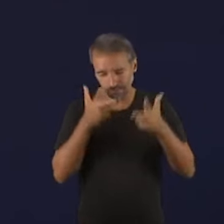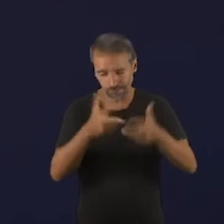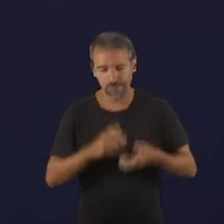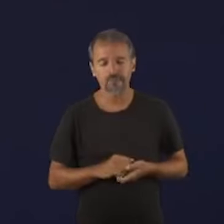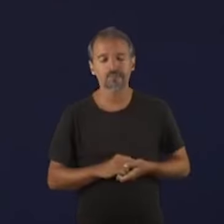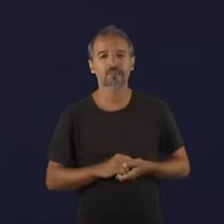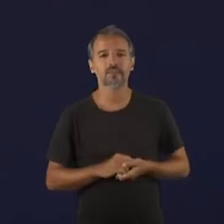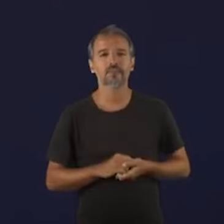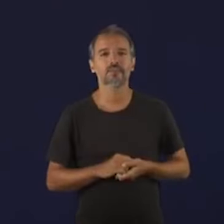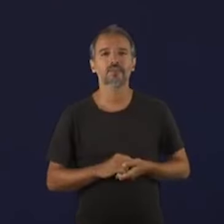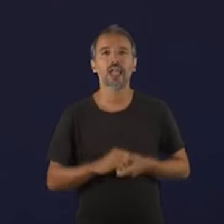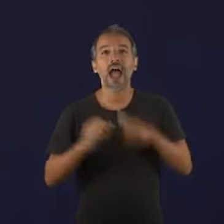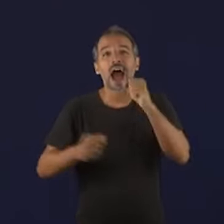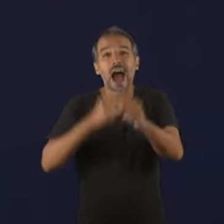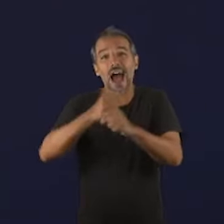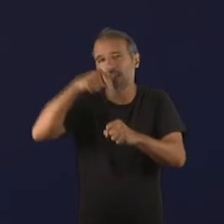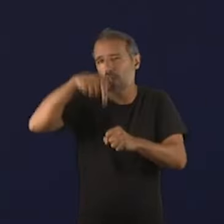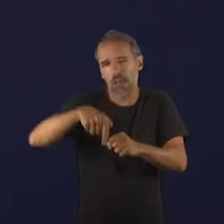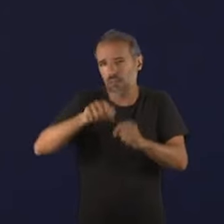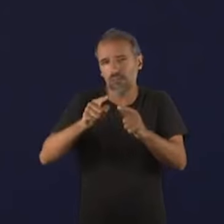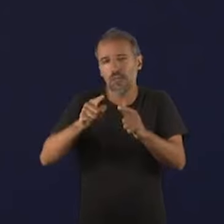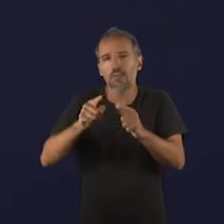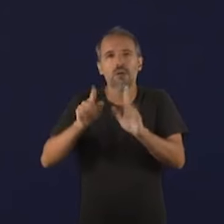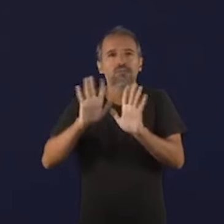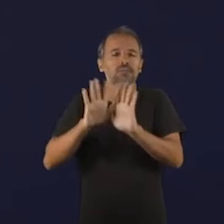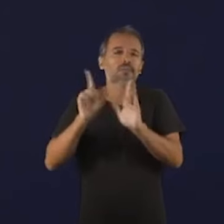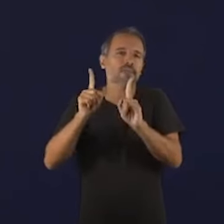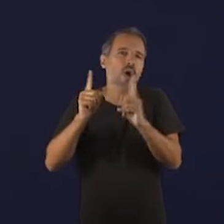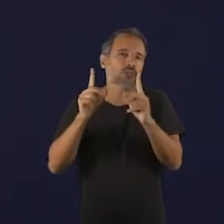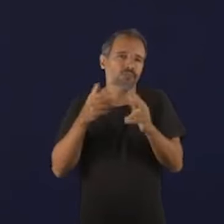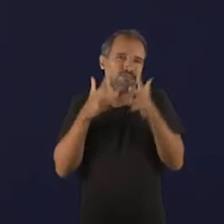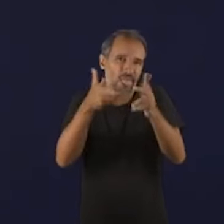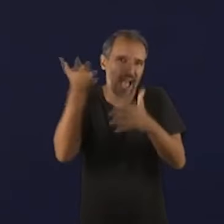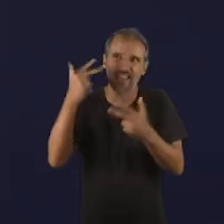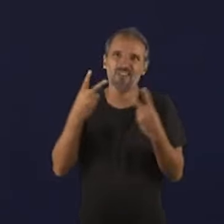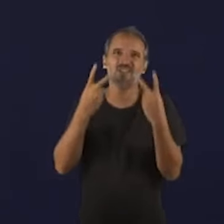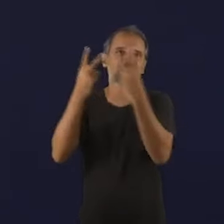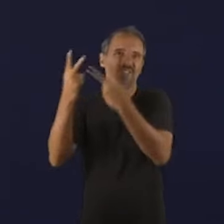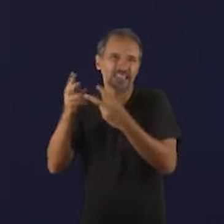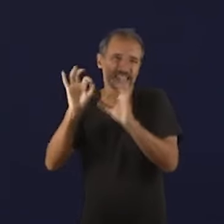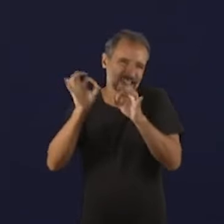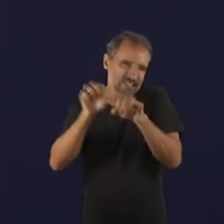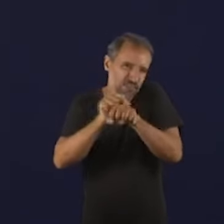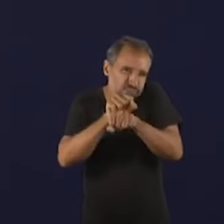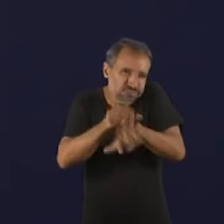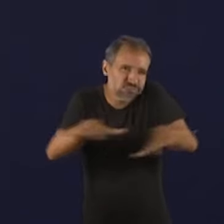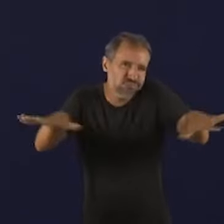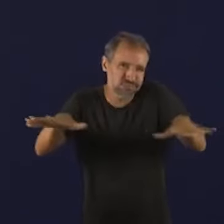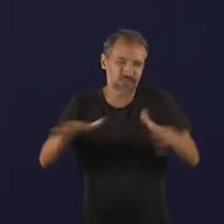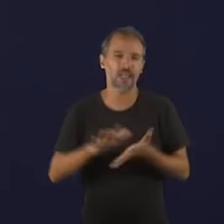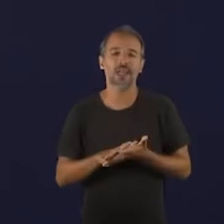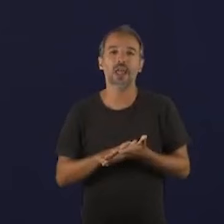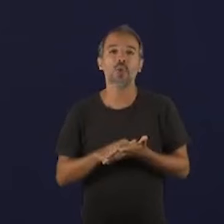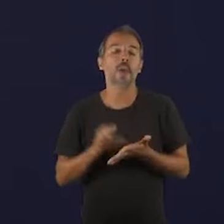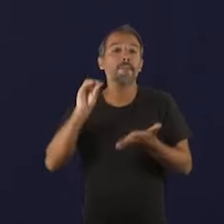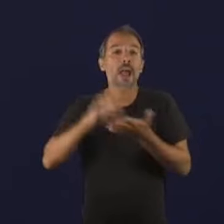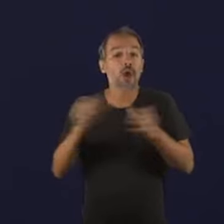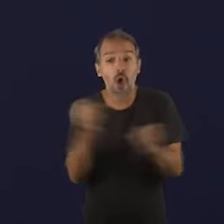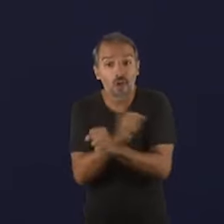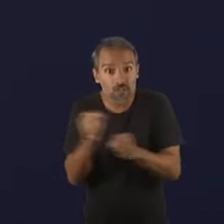pero hasta hoy es lo que ocurre con el resto de los viajes que se han filtrado en la prensa no hay ningún viaje